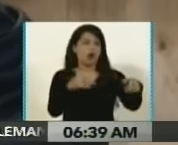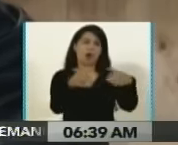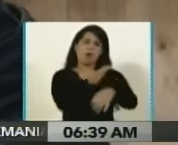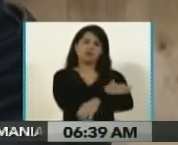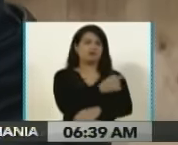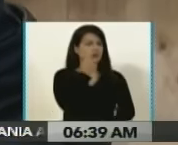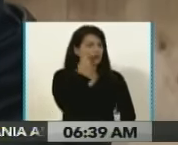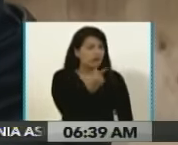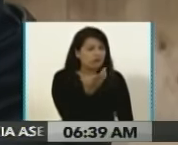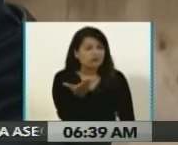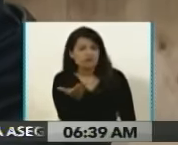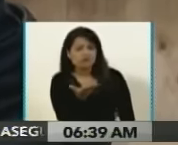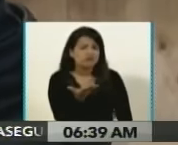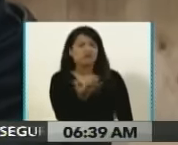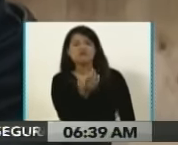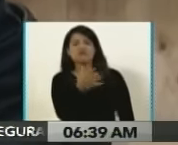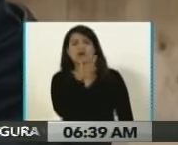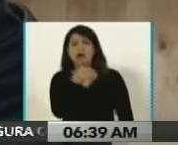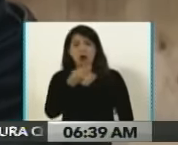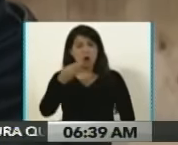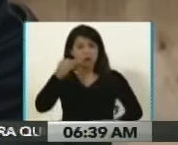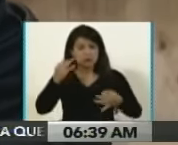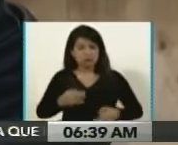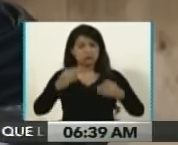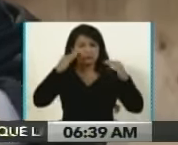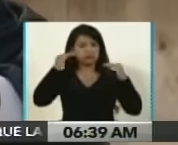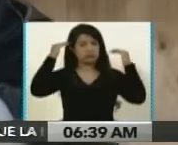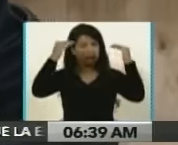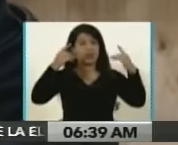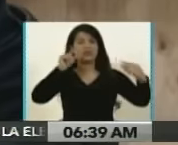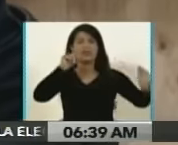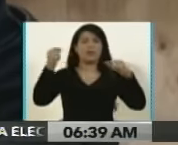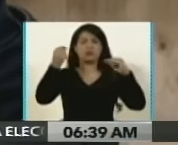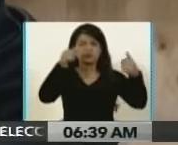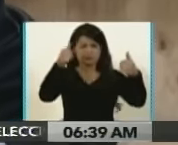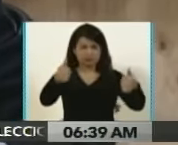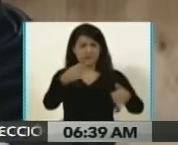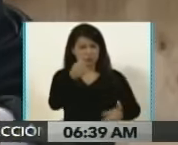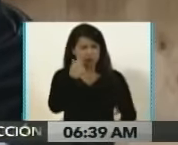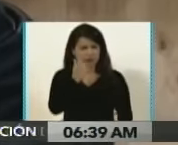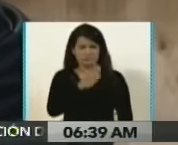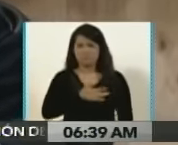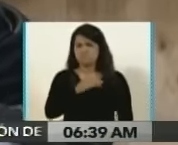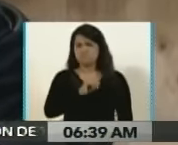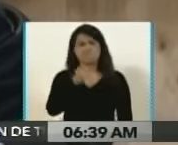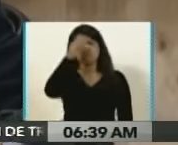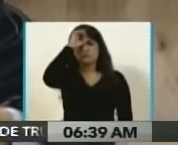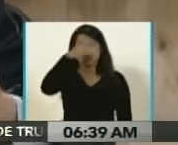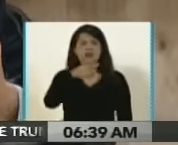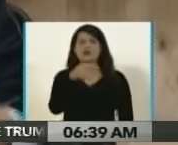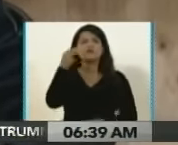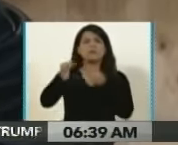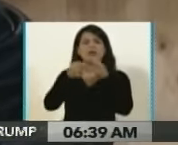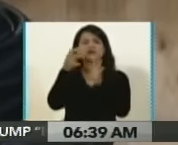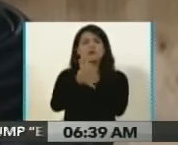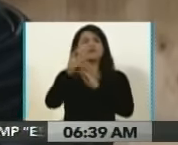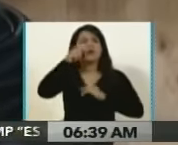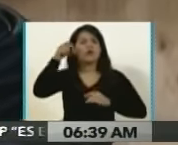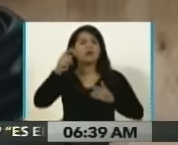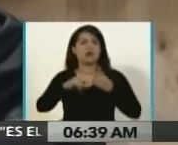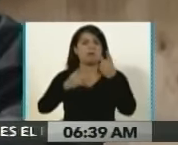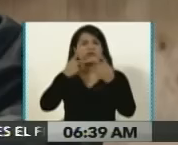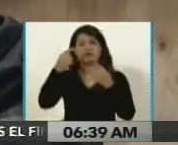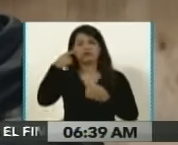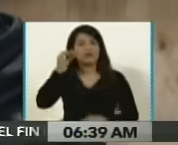ningún joven en capacidad de dar un debate a fondo sobre problemas teóricos, políticos, relevantes,